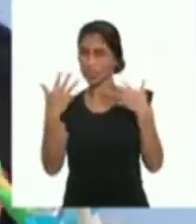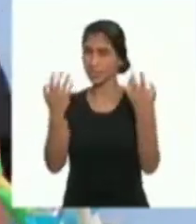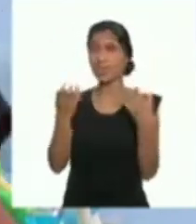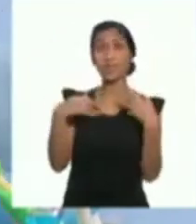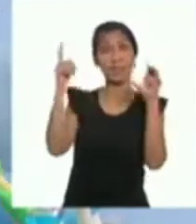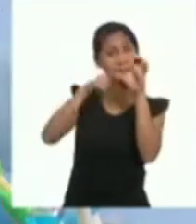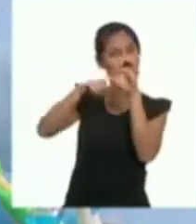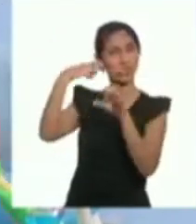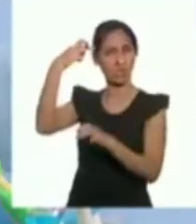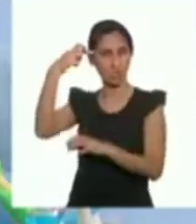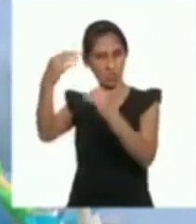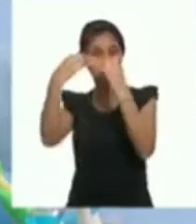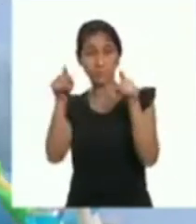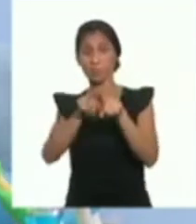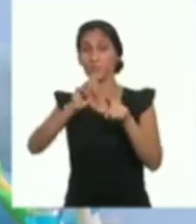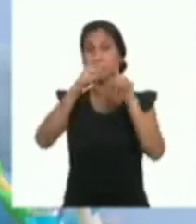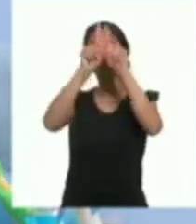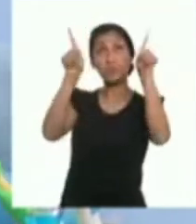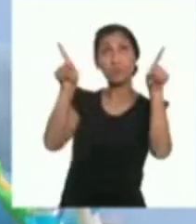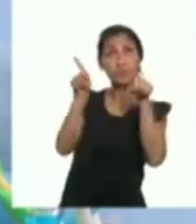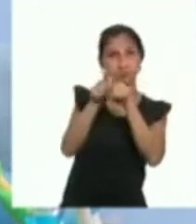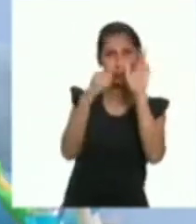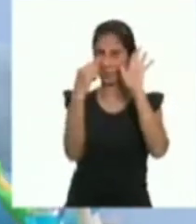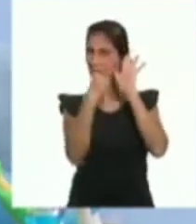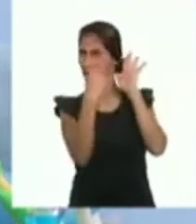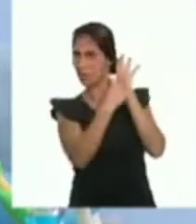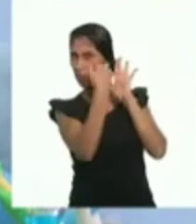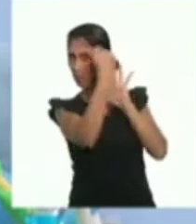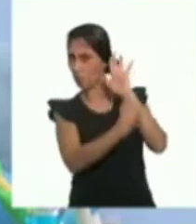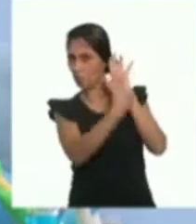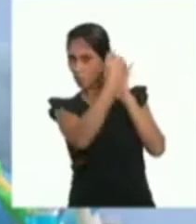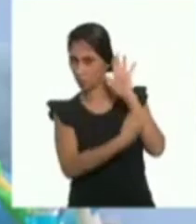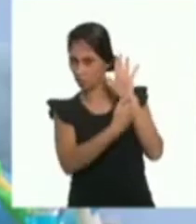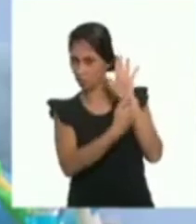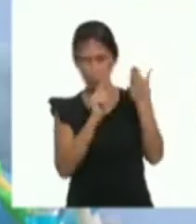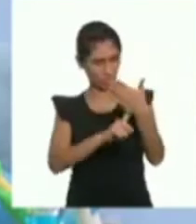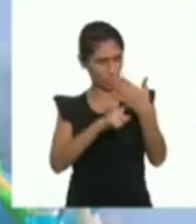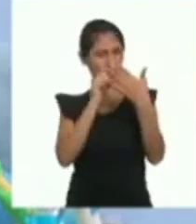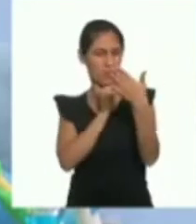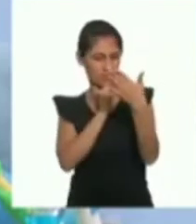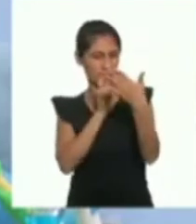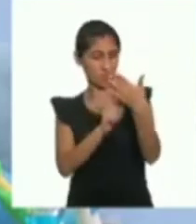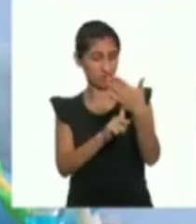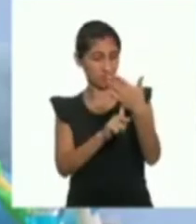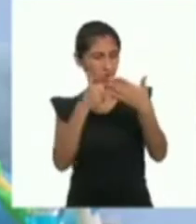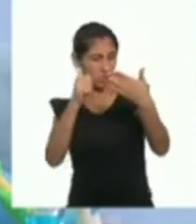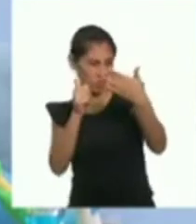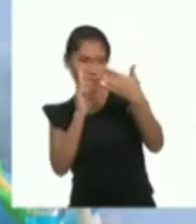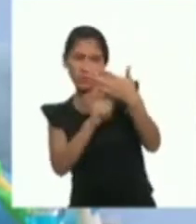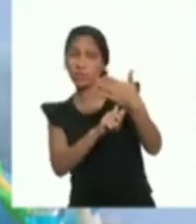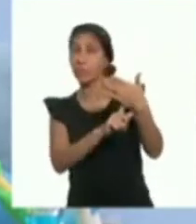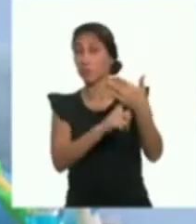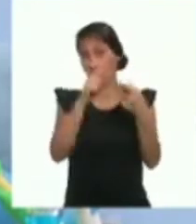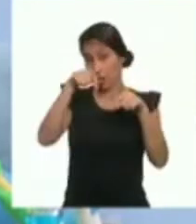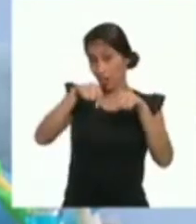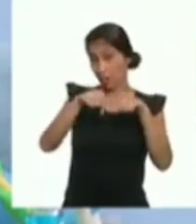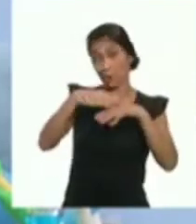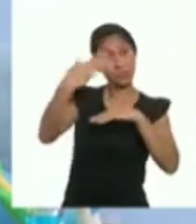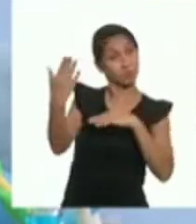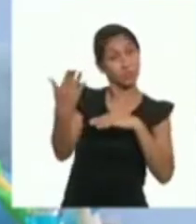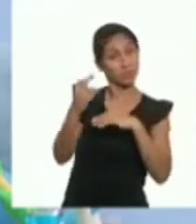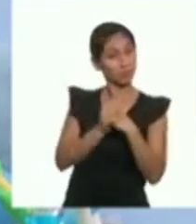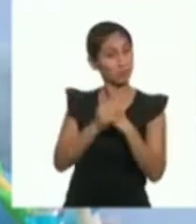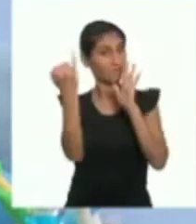Empezaría trabajando por capas. Primero, el fondo, en plano general, para darle el peso necesario al contexto pasado y al actual.